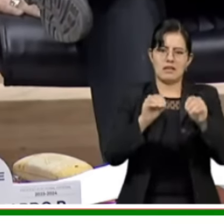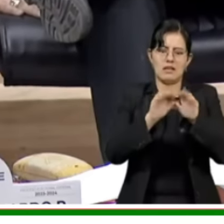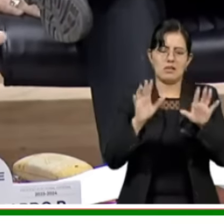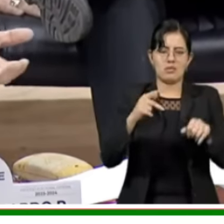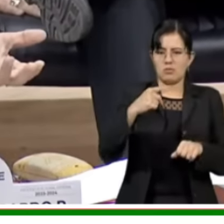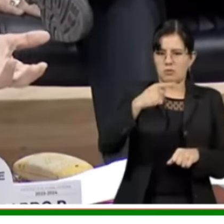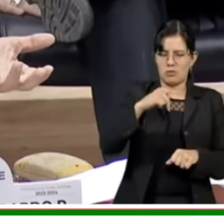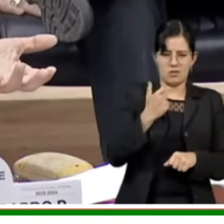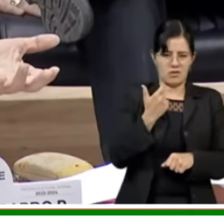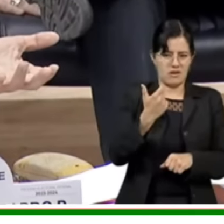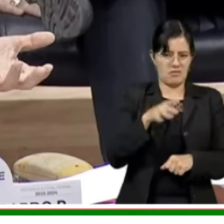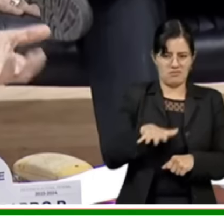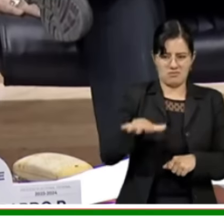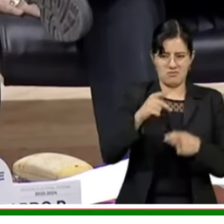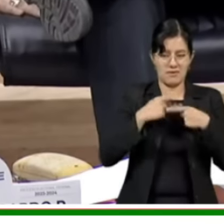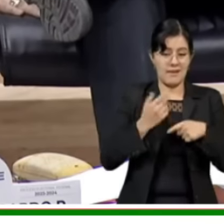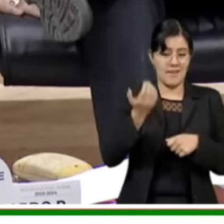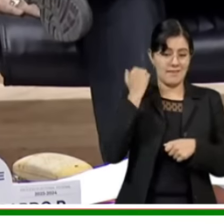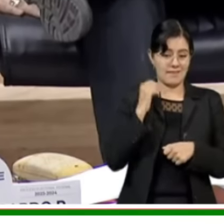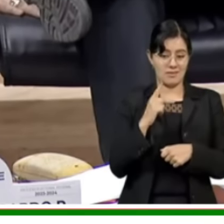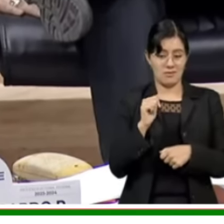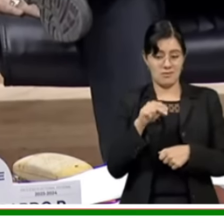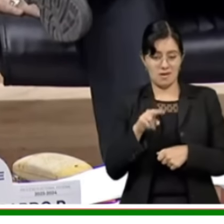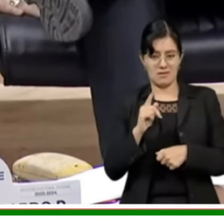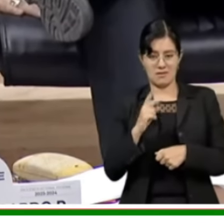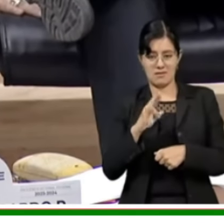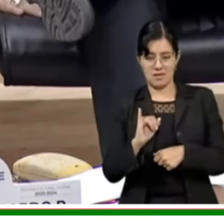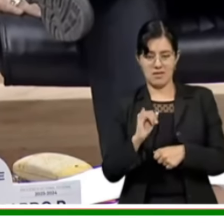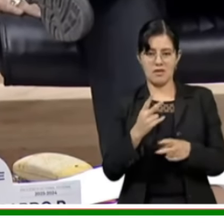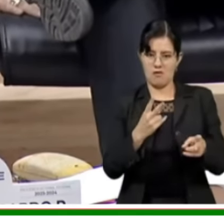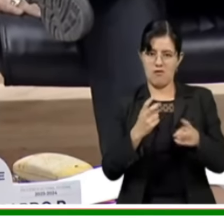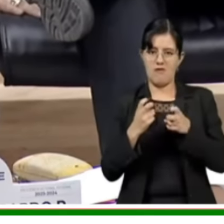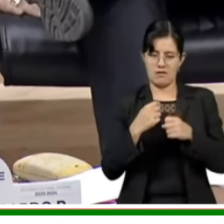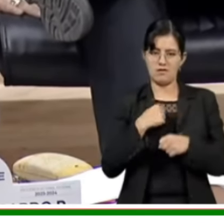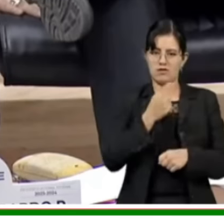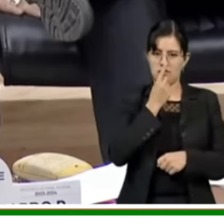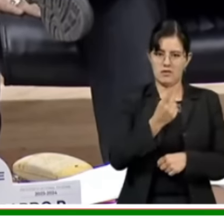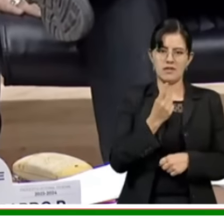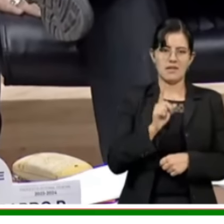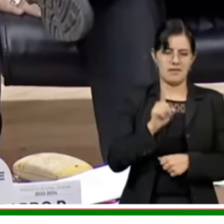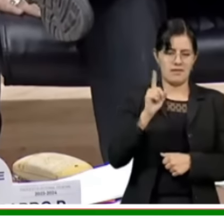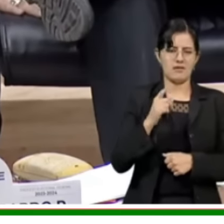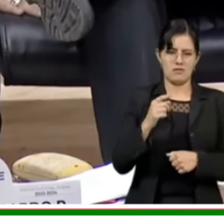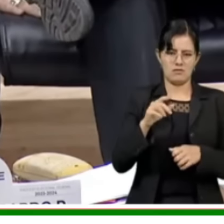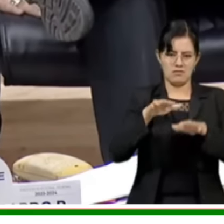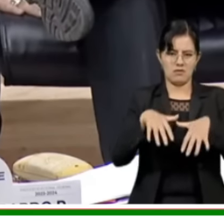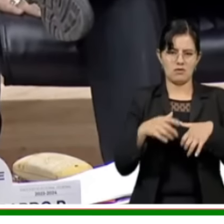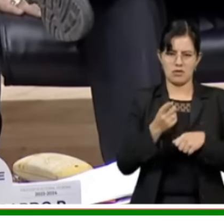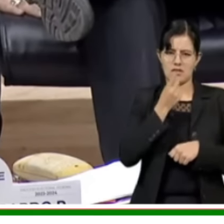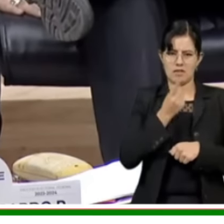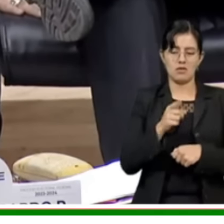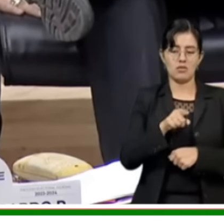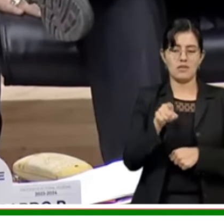pueblo que antes se robaba el pri Y el pan yo se los dije en Tribuna se lo repito aquí para que se acuerden viven del pueblo y